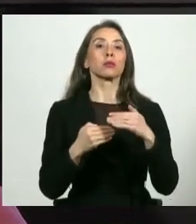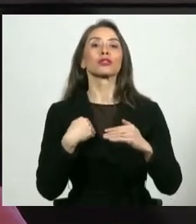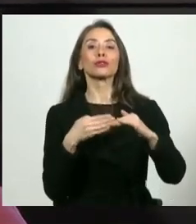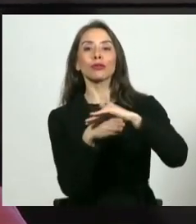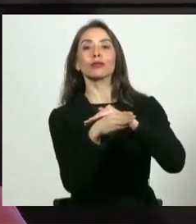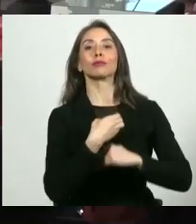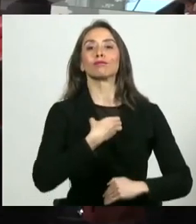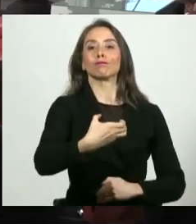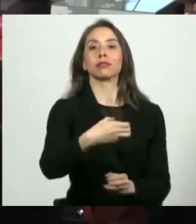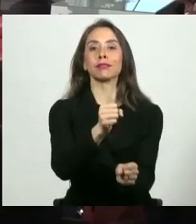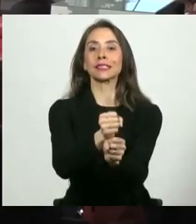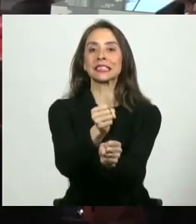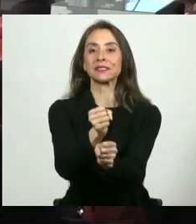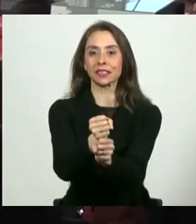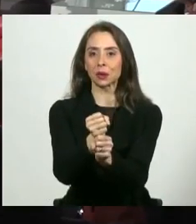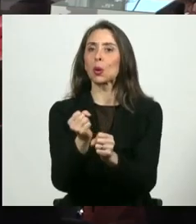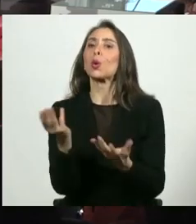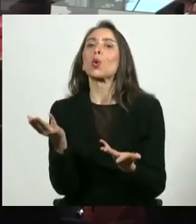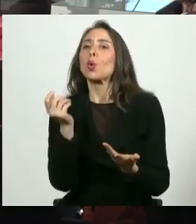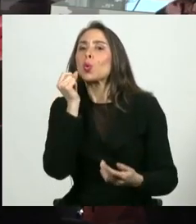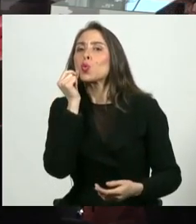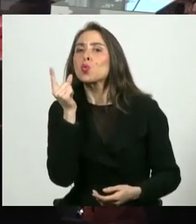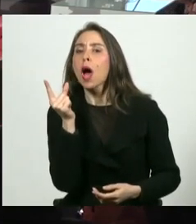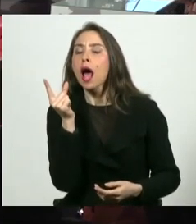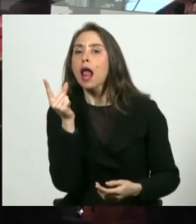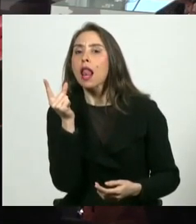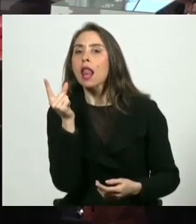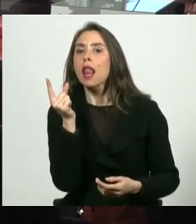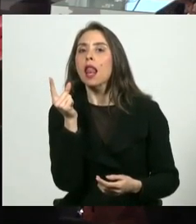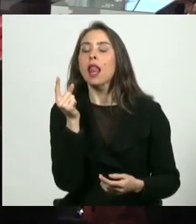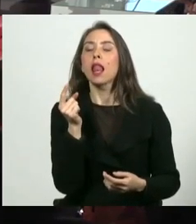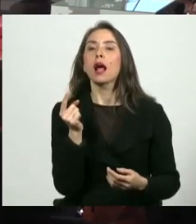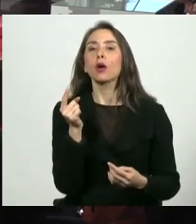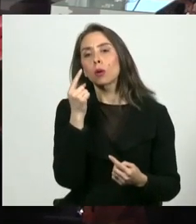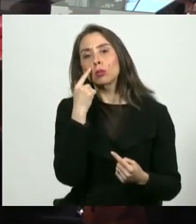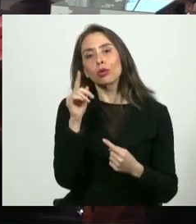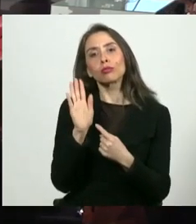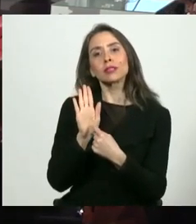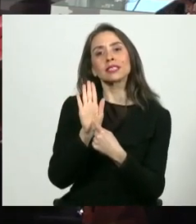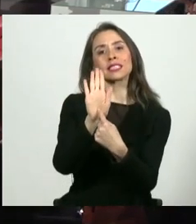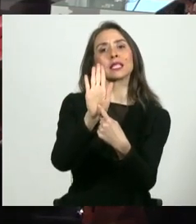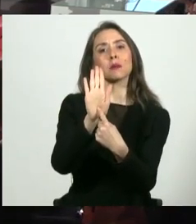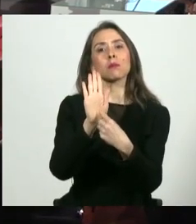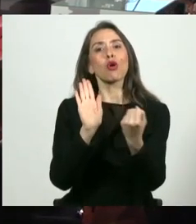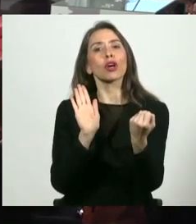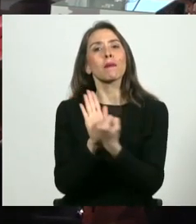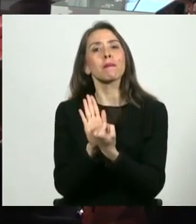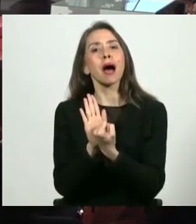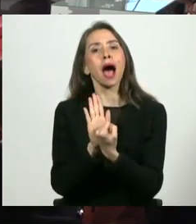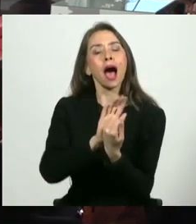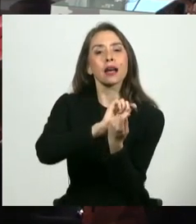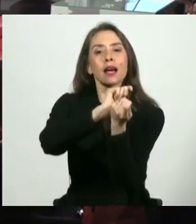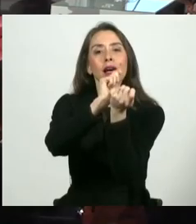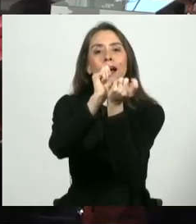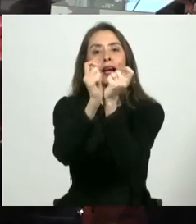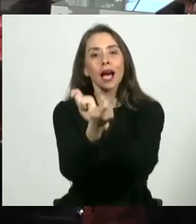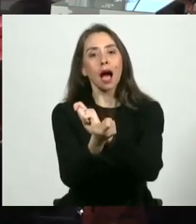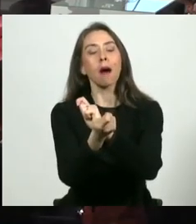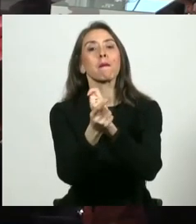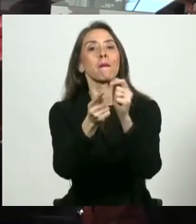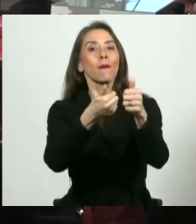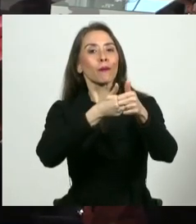empleo? ¿Y cuál sería el símbolo que marcaría el cambio o el